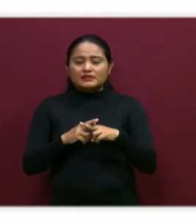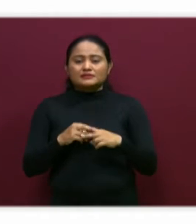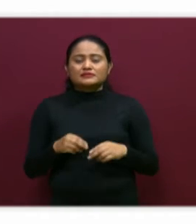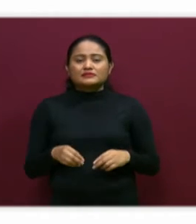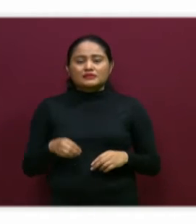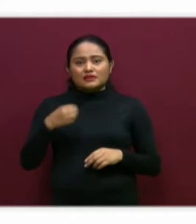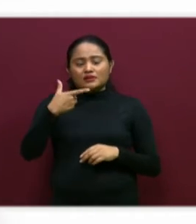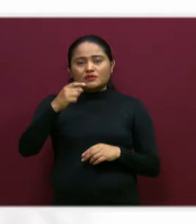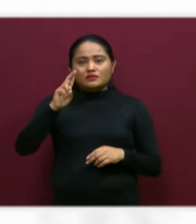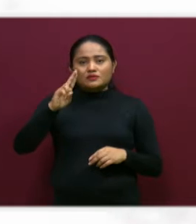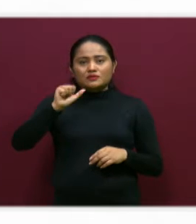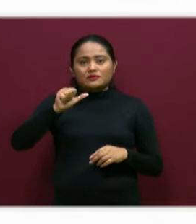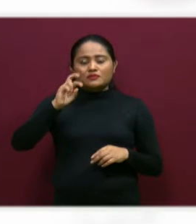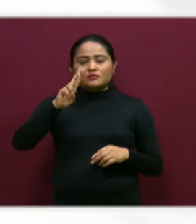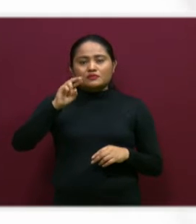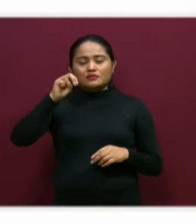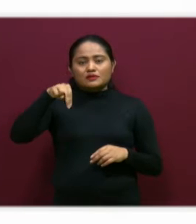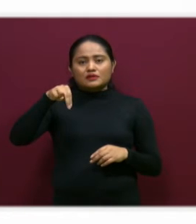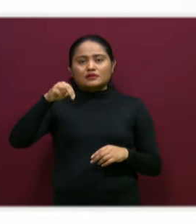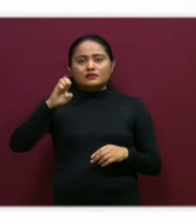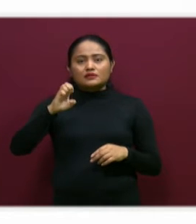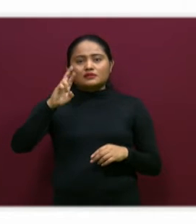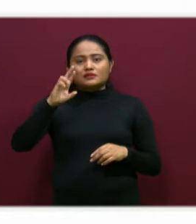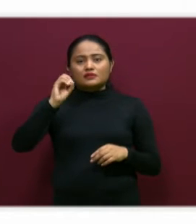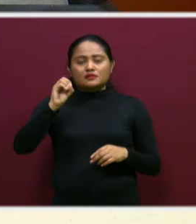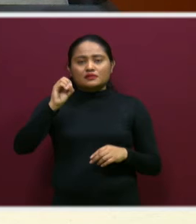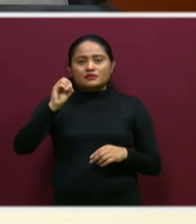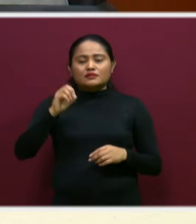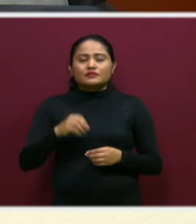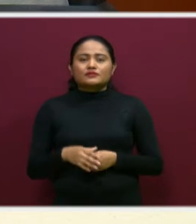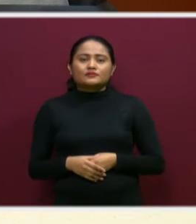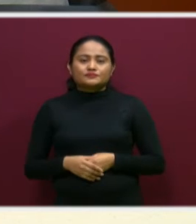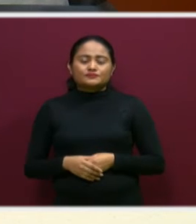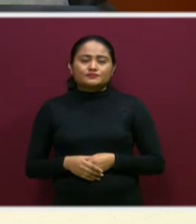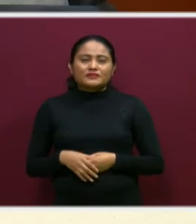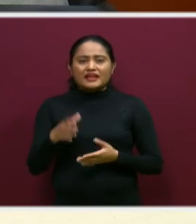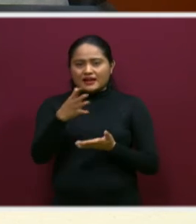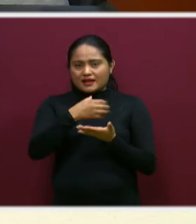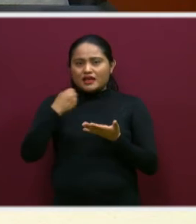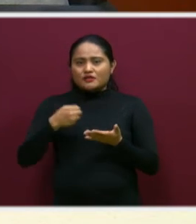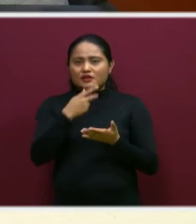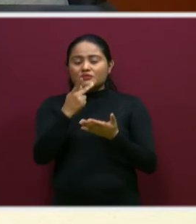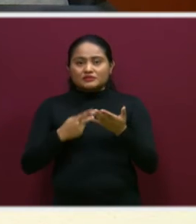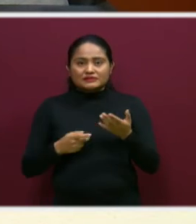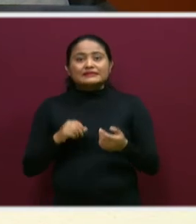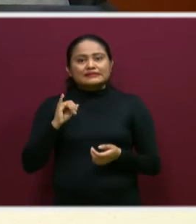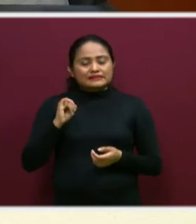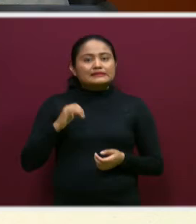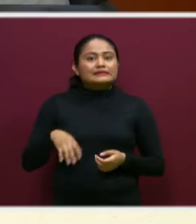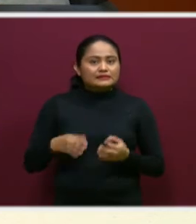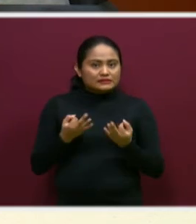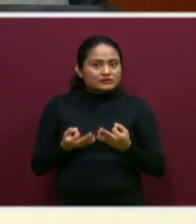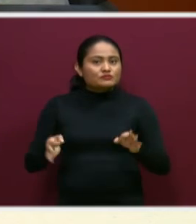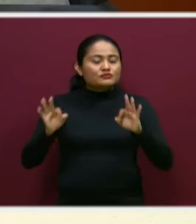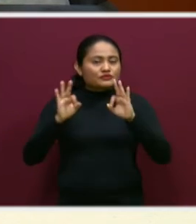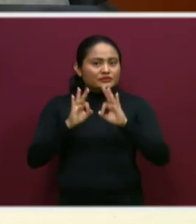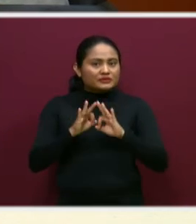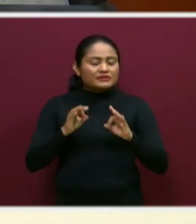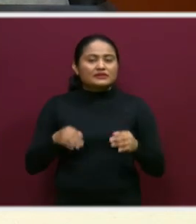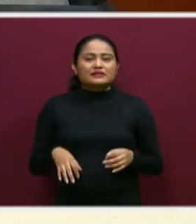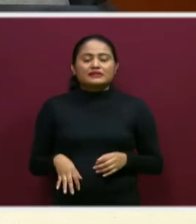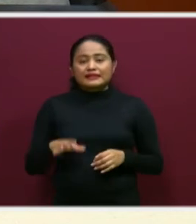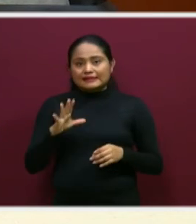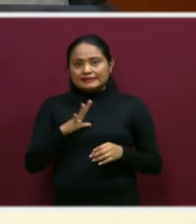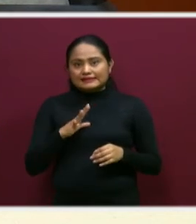ganadora de proyectos claro y sobre todo me parece importante tocar estos temas y que hayan talleres con